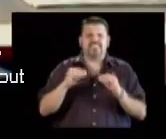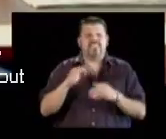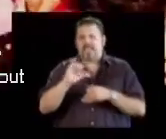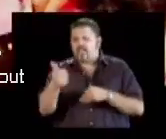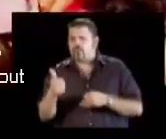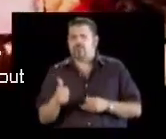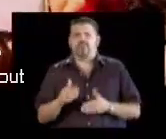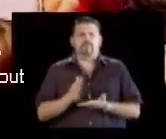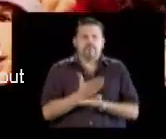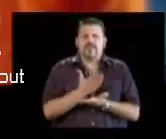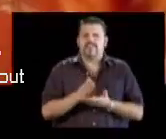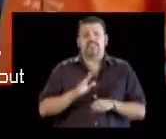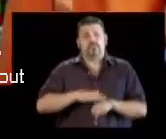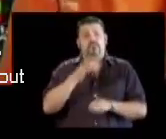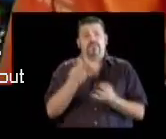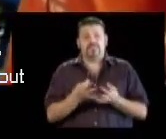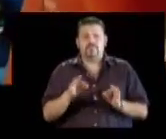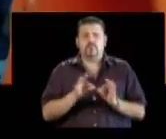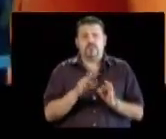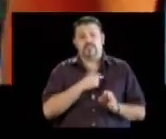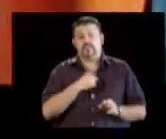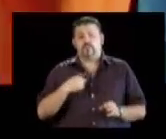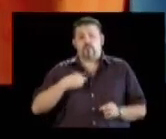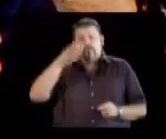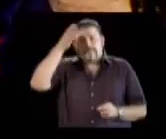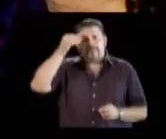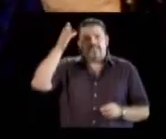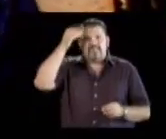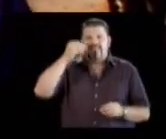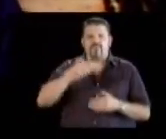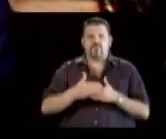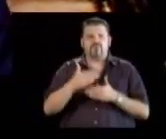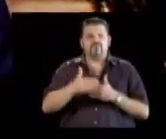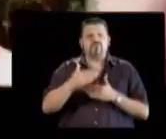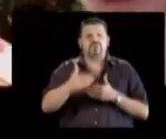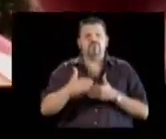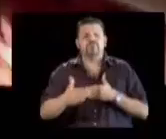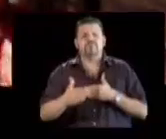otras partes más importantes que hay que aprender en, pues, en el transcurso del crecimiento.